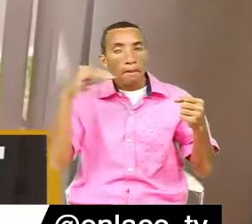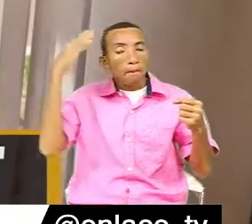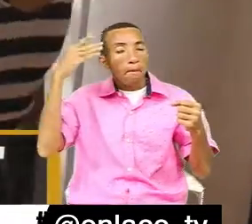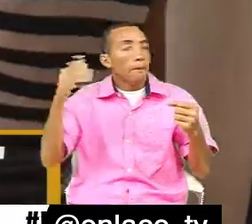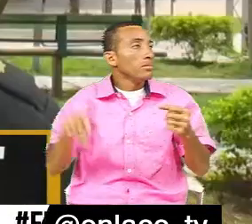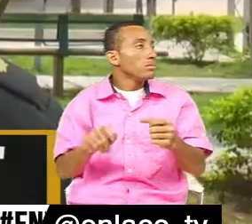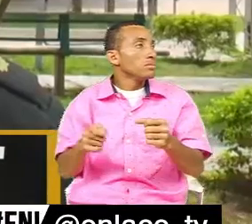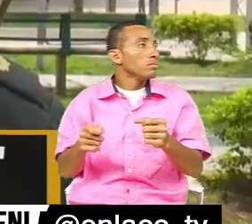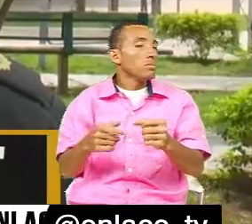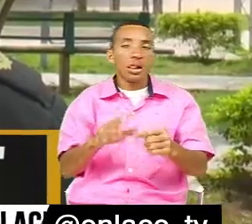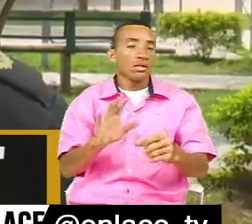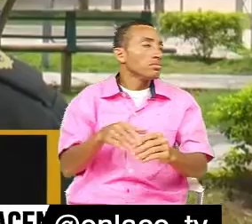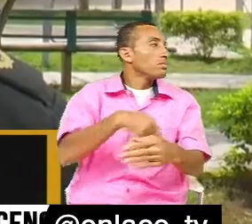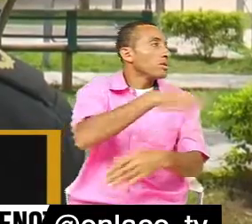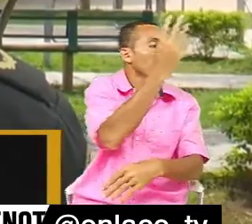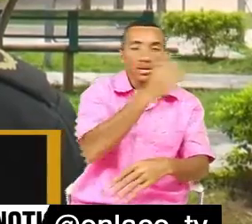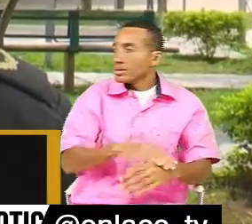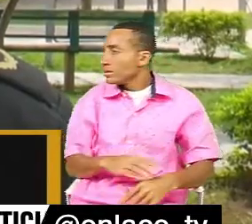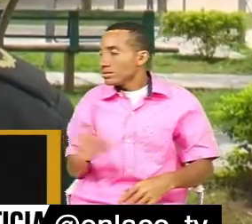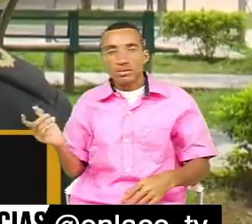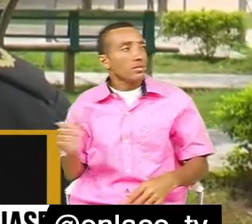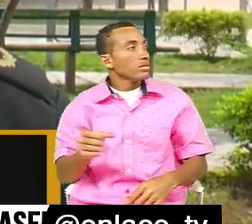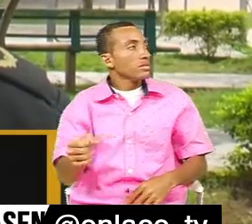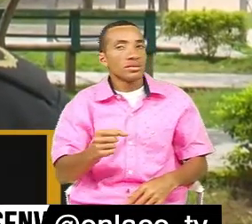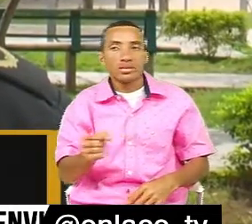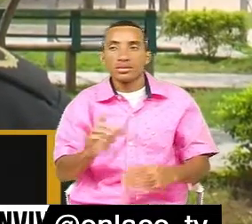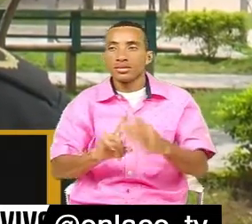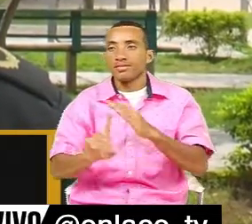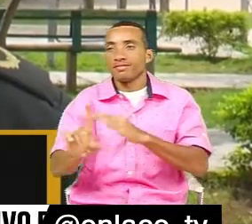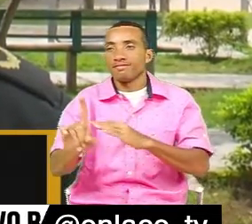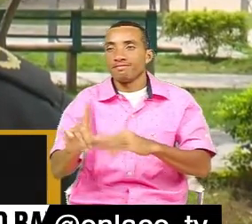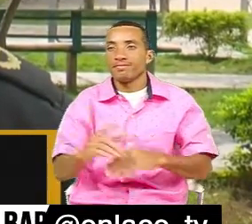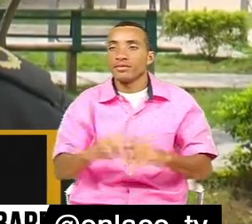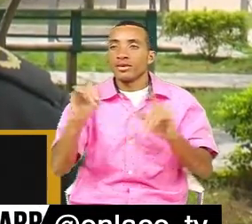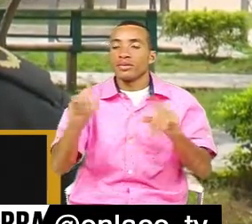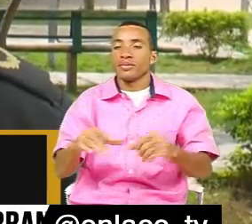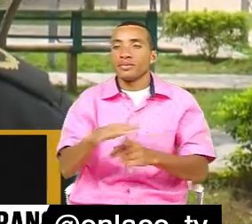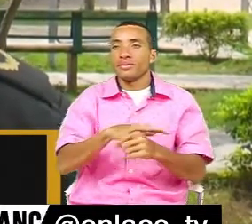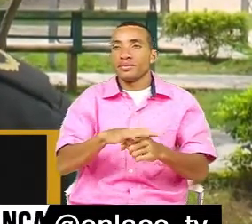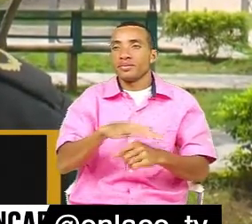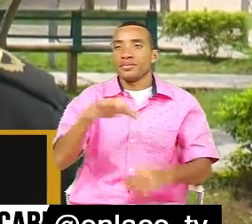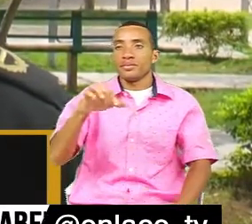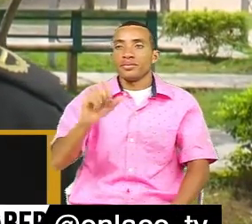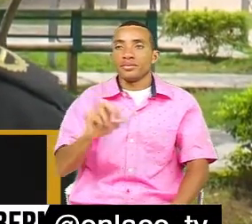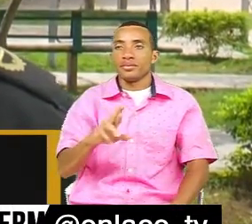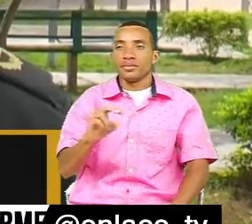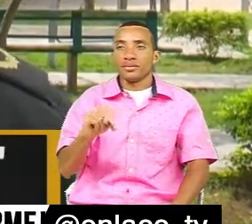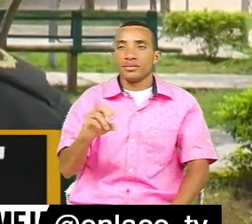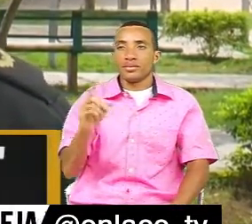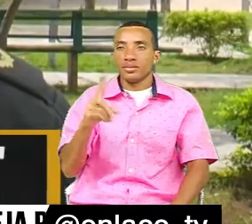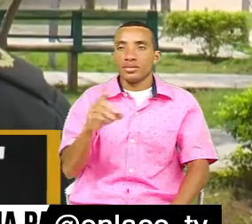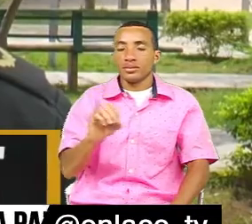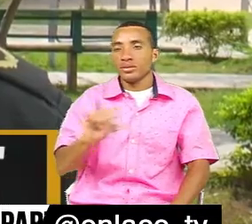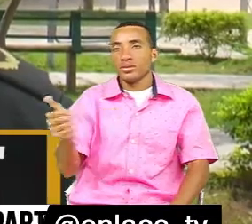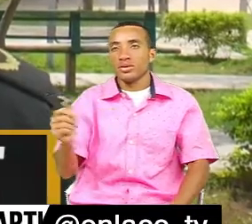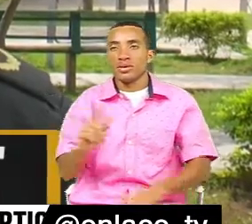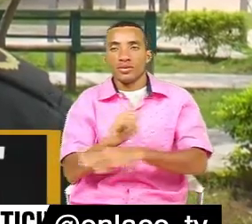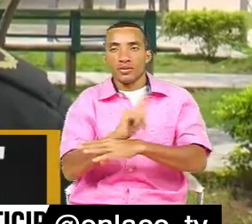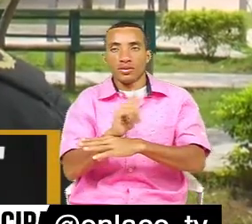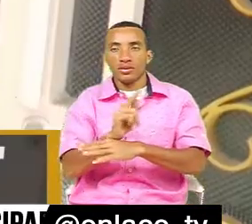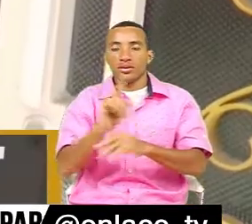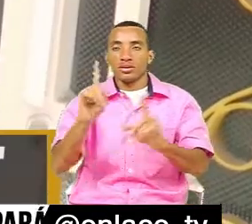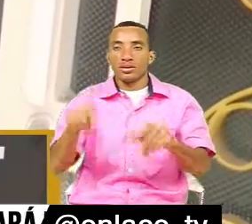de sensibilización con todos los ciudadanos. Hemos focalizado el sector del Parnaso y el sector de la Floresta, donde ya estamos implementando